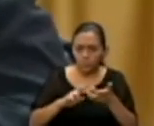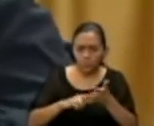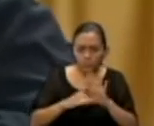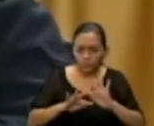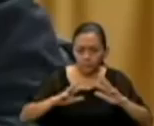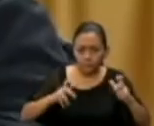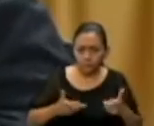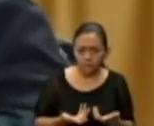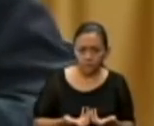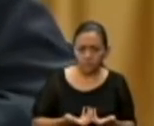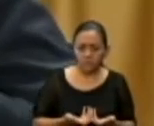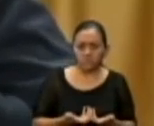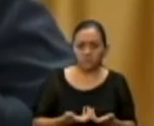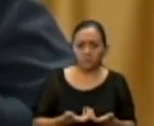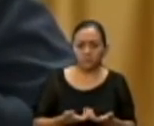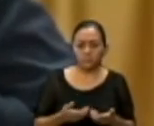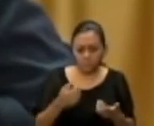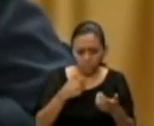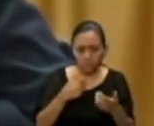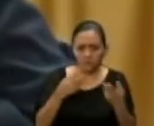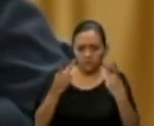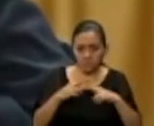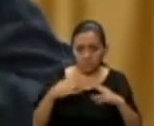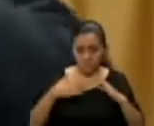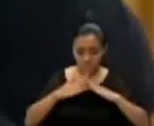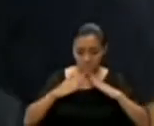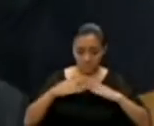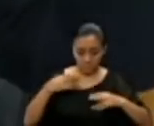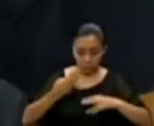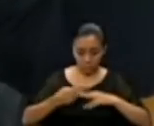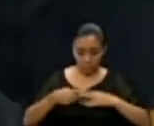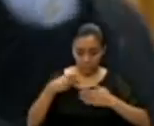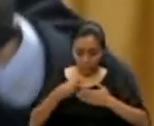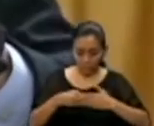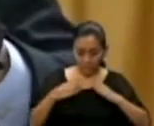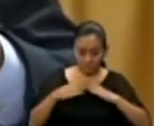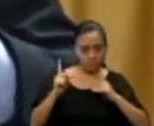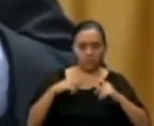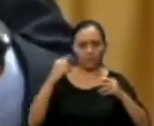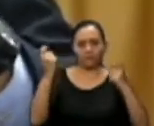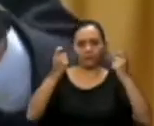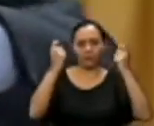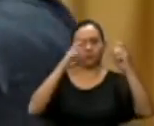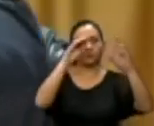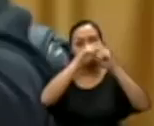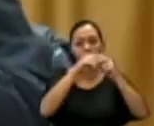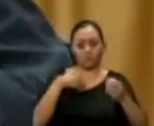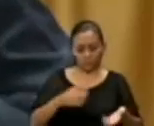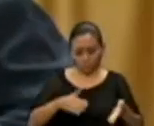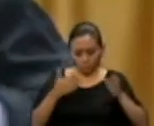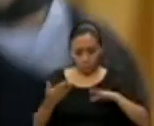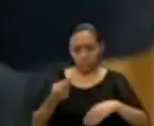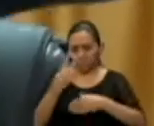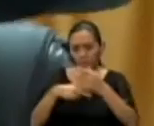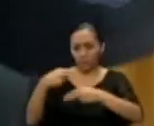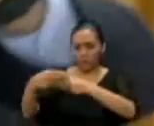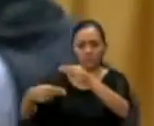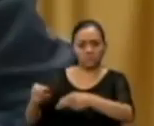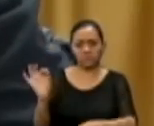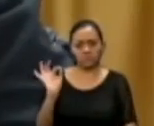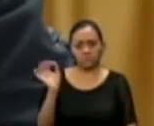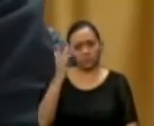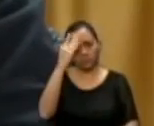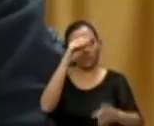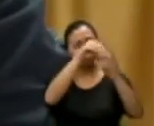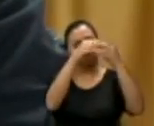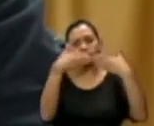yo envío hasta mi casa ya no es mía sino es la fundación en panamá de falles con uno herido nada mis hijos porque estuve la fundación